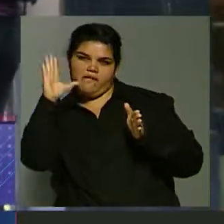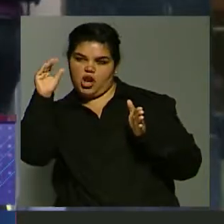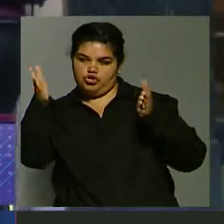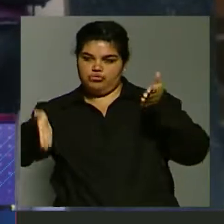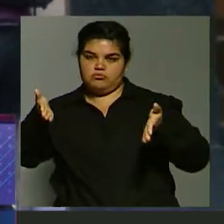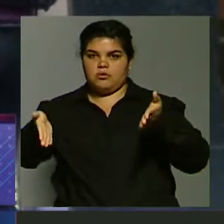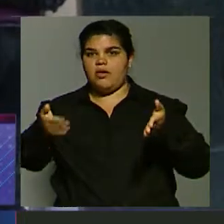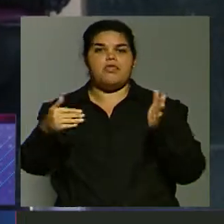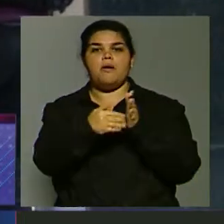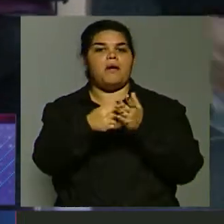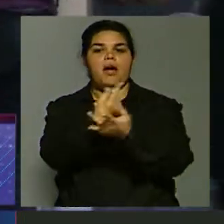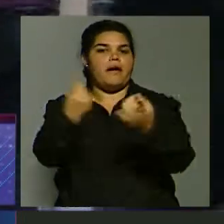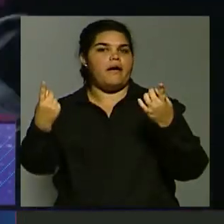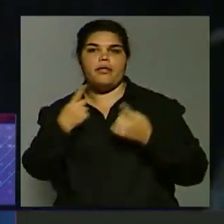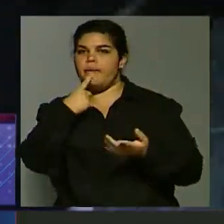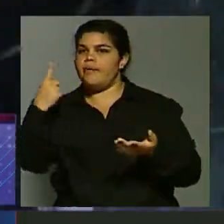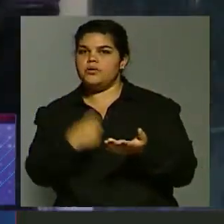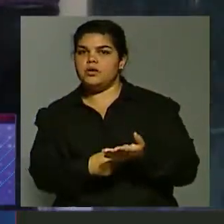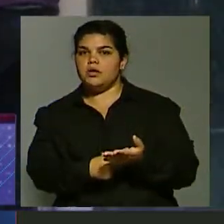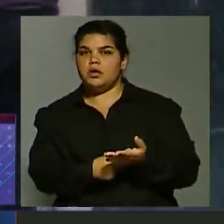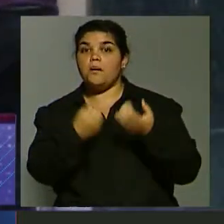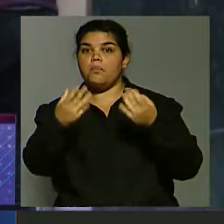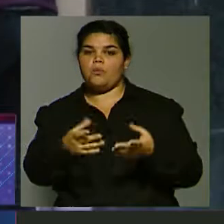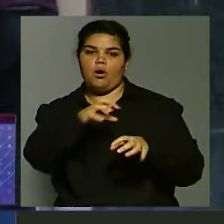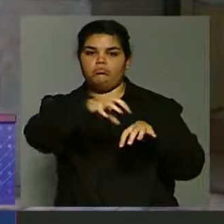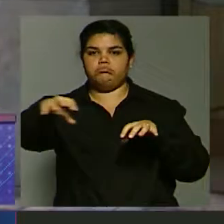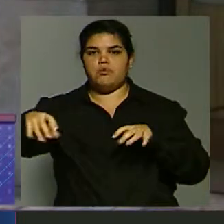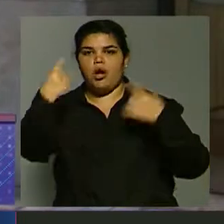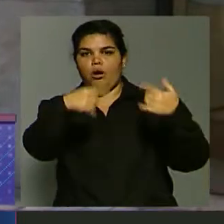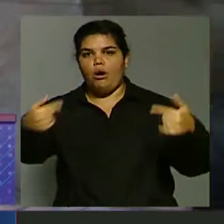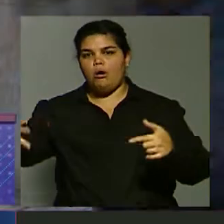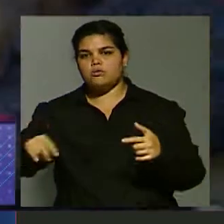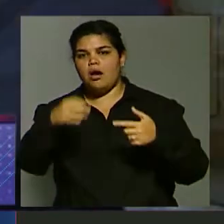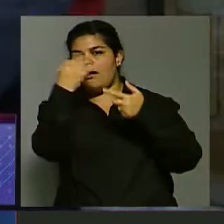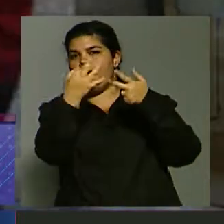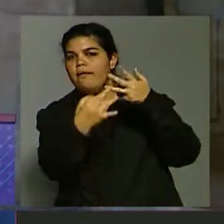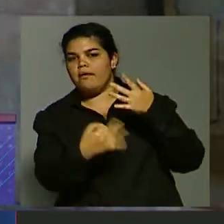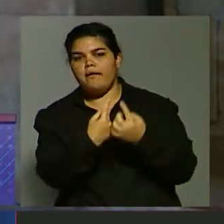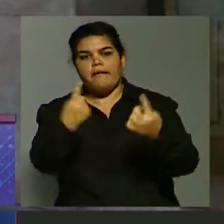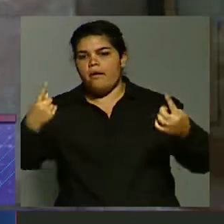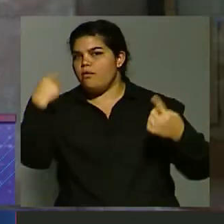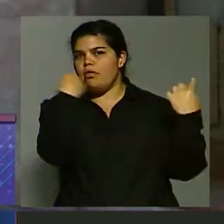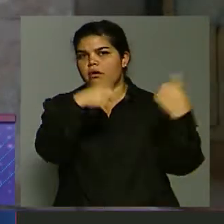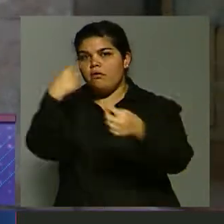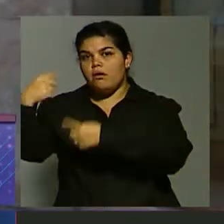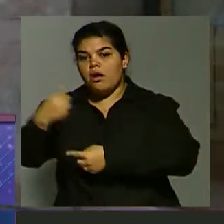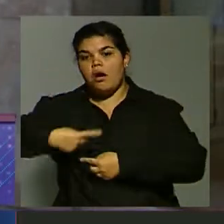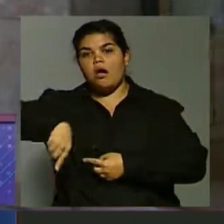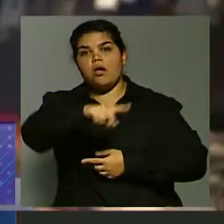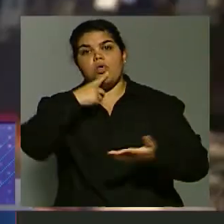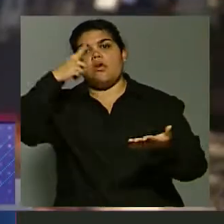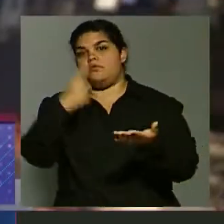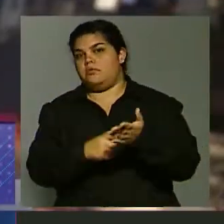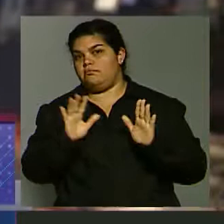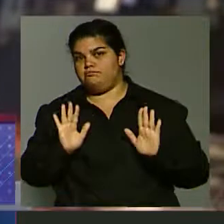comercio, cada comercio va, y cada rubro, porque cada rubro tiene sus distintas características, van a tomar su